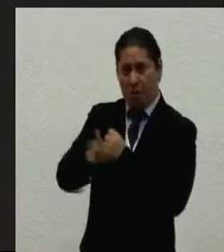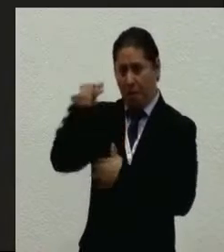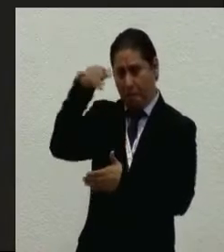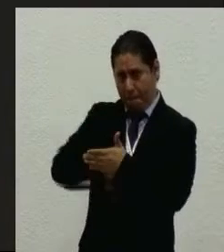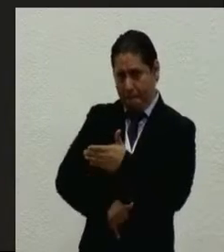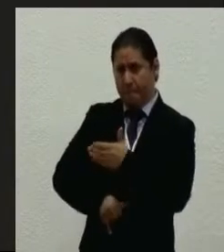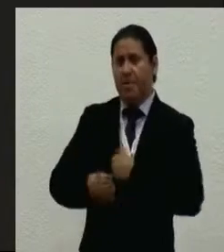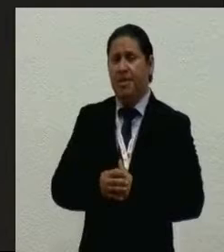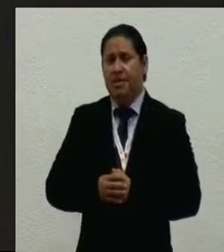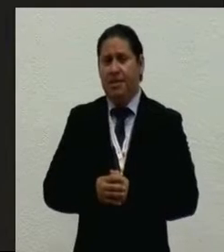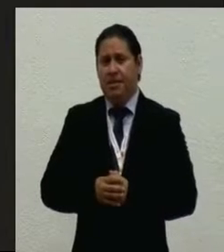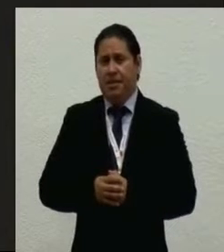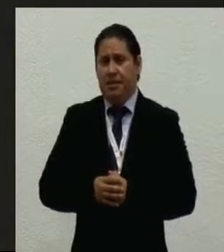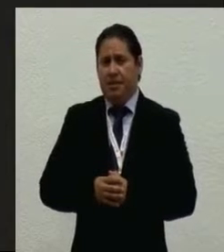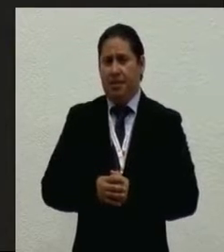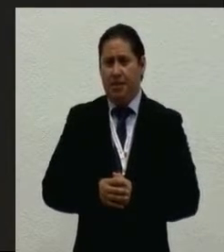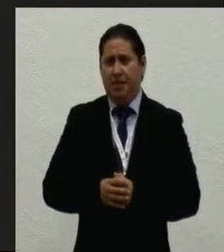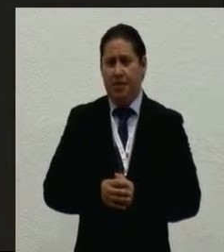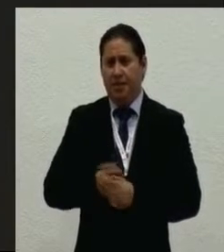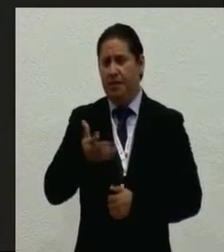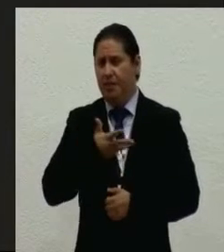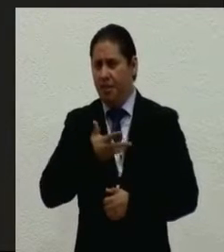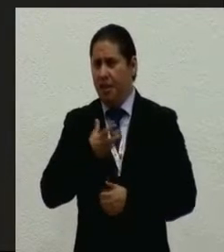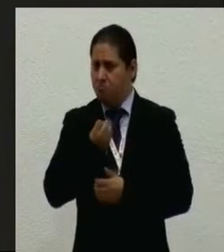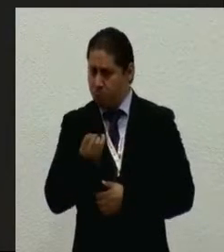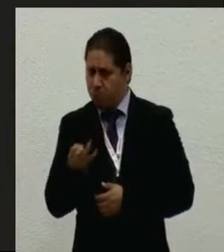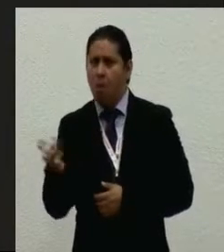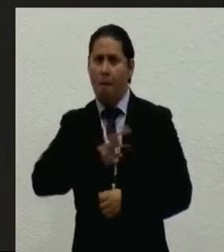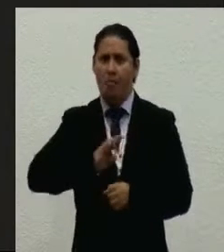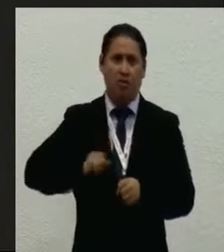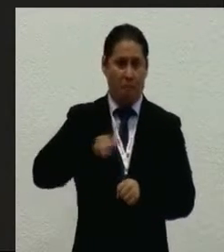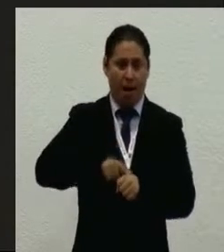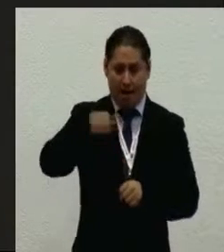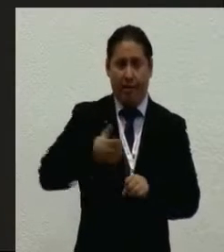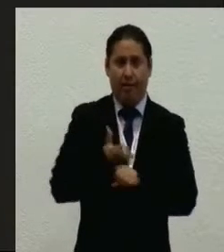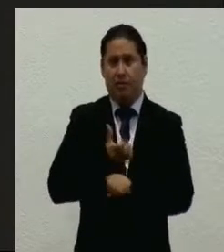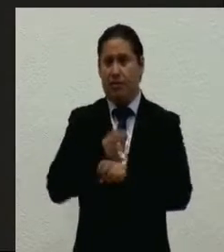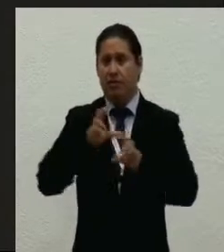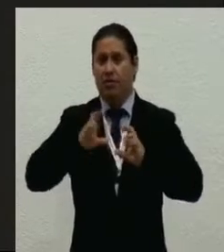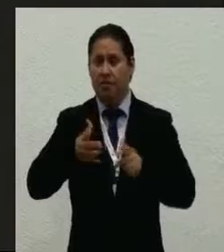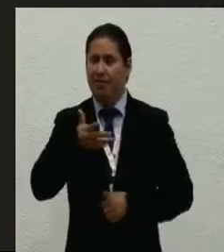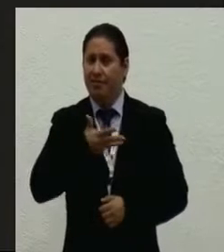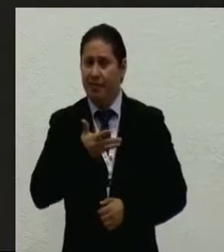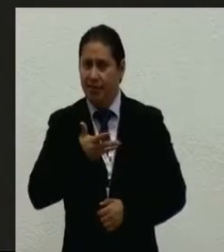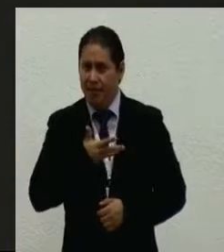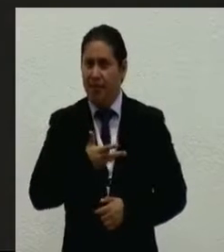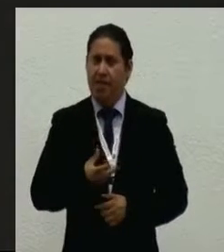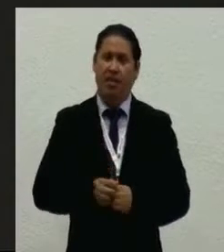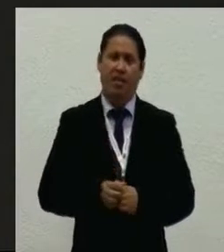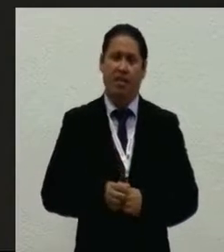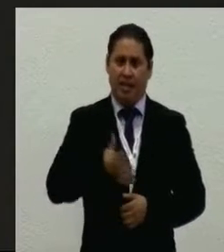fondo, son contados los municipios que en el estado de Chiapas tienen como